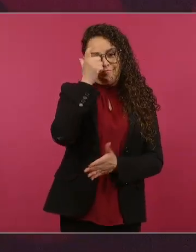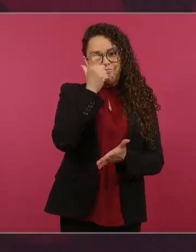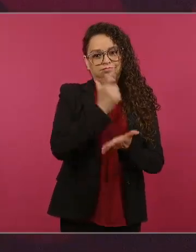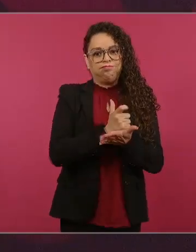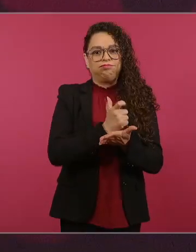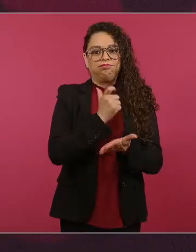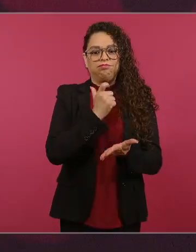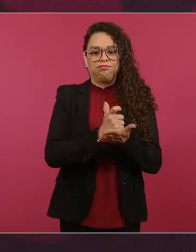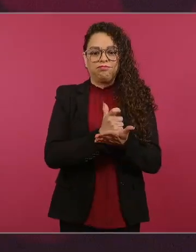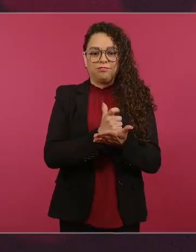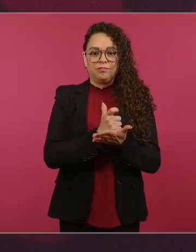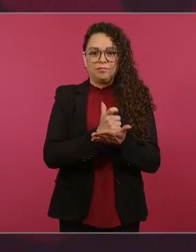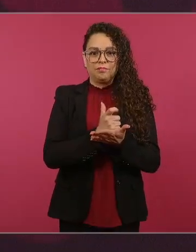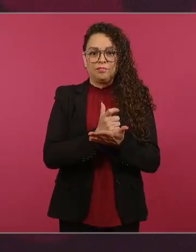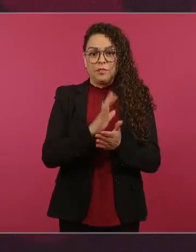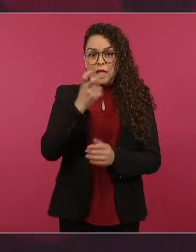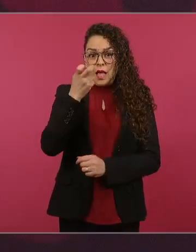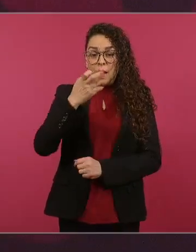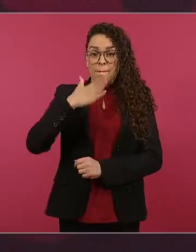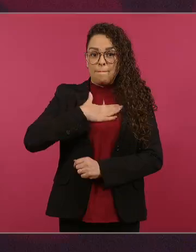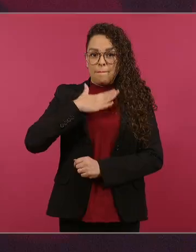Es una de mis hipótesis,